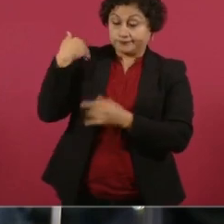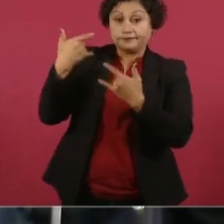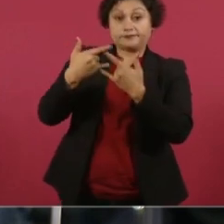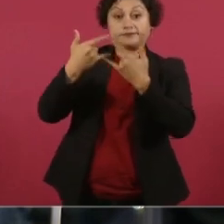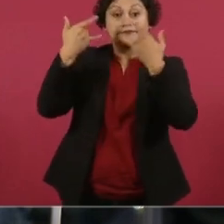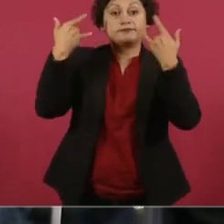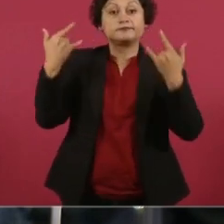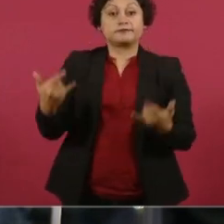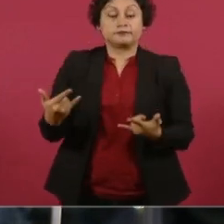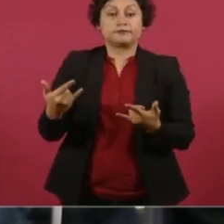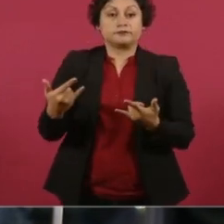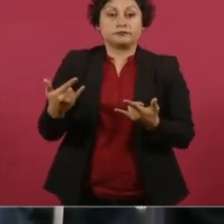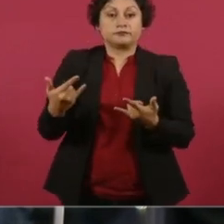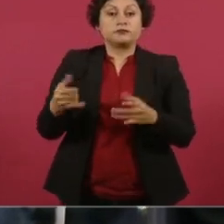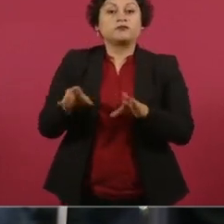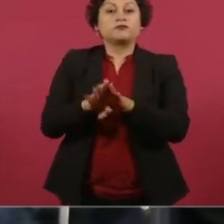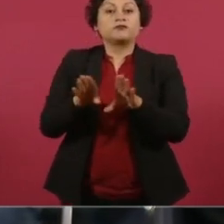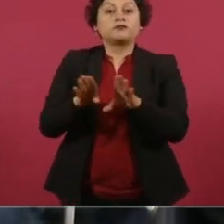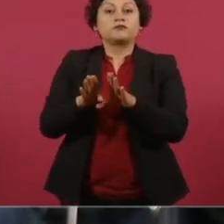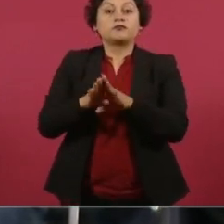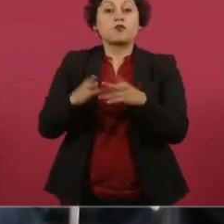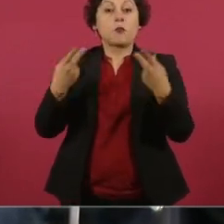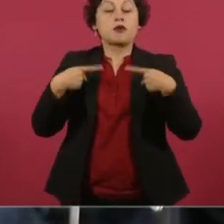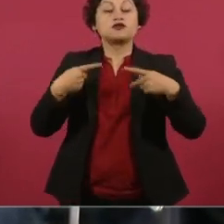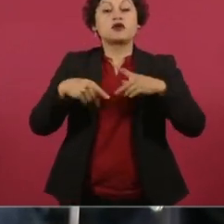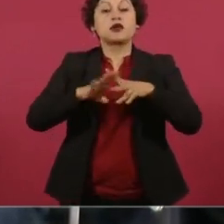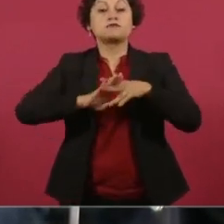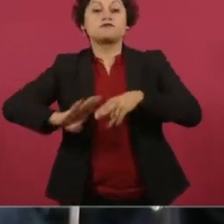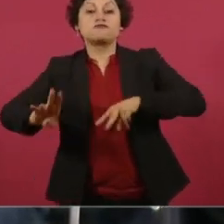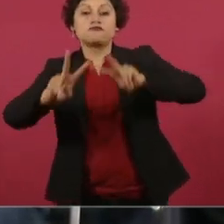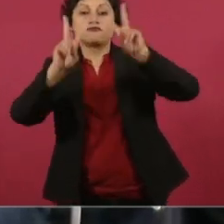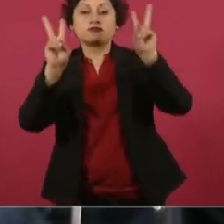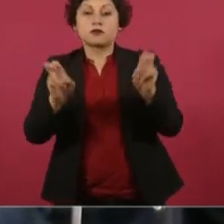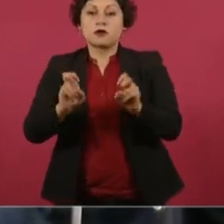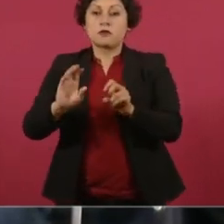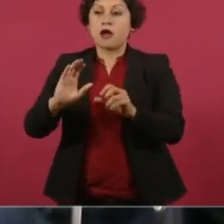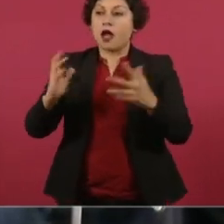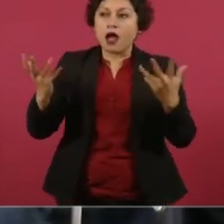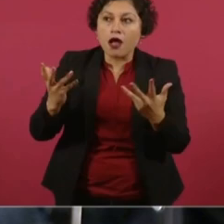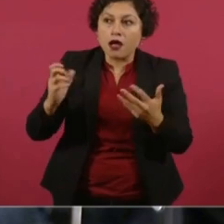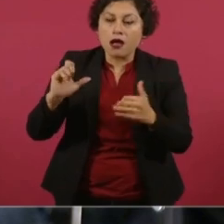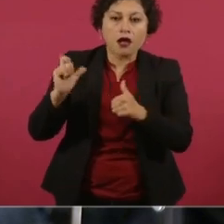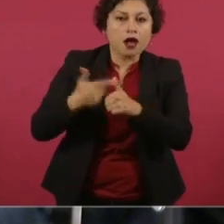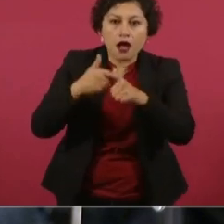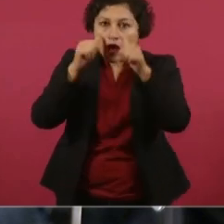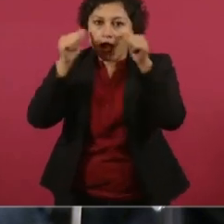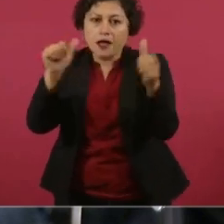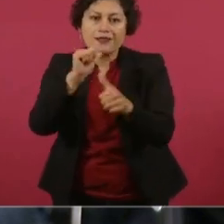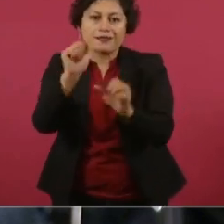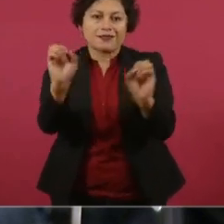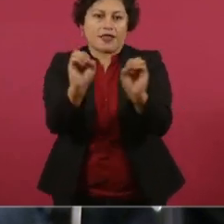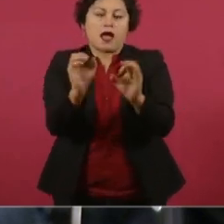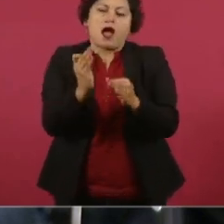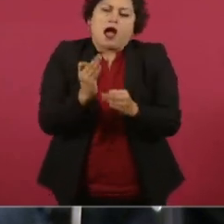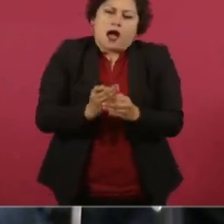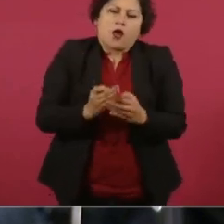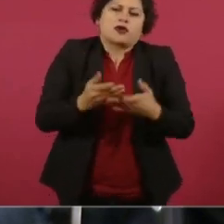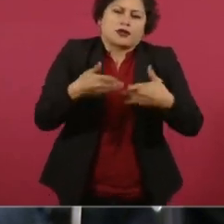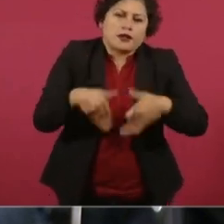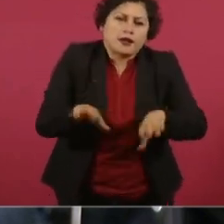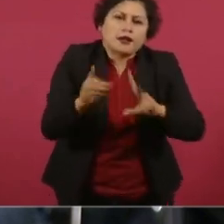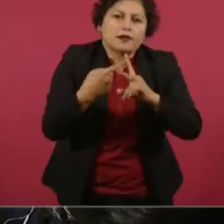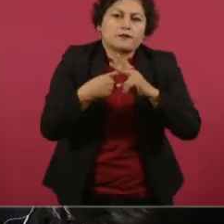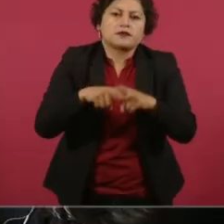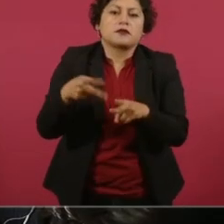históricamente no han hecho mucho por frenar este tipo de migraciones. Ahorita se ven más, pero históricamente siempre ha